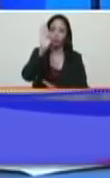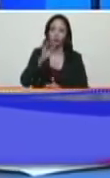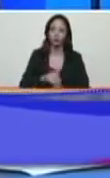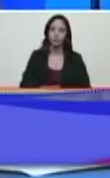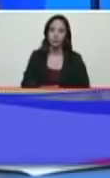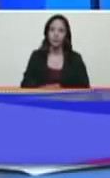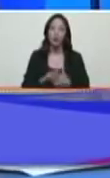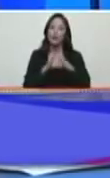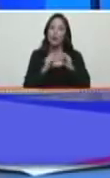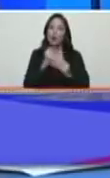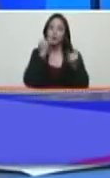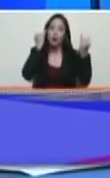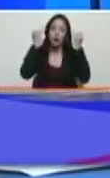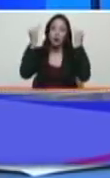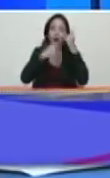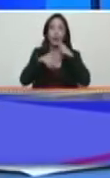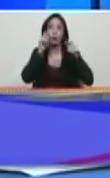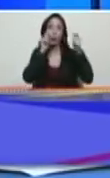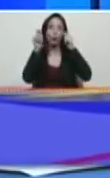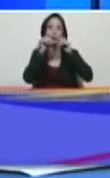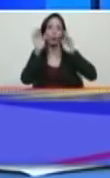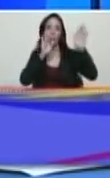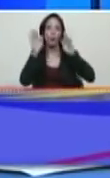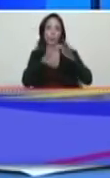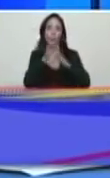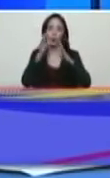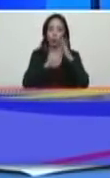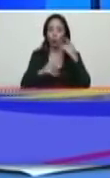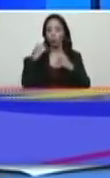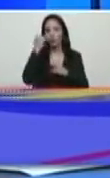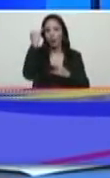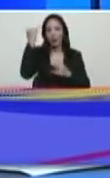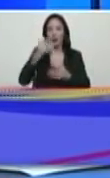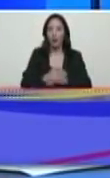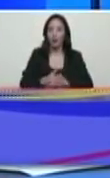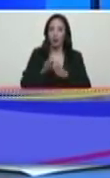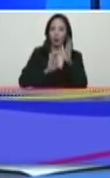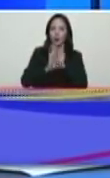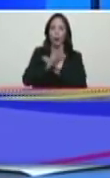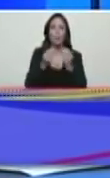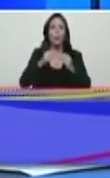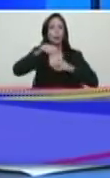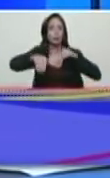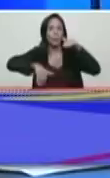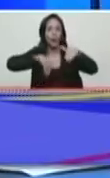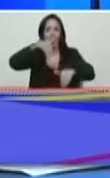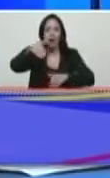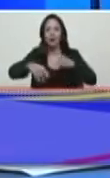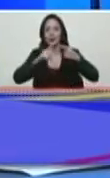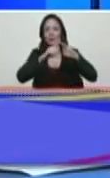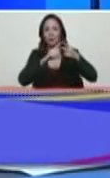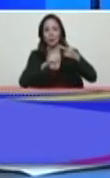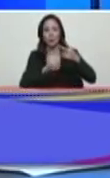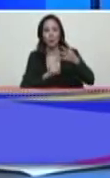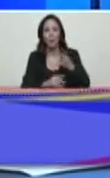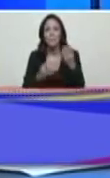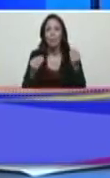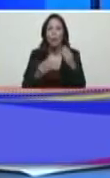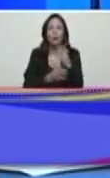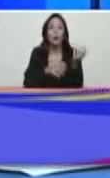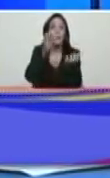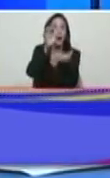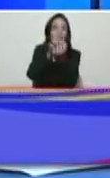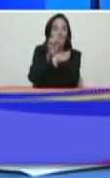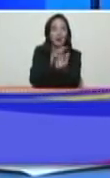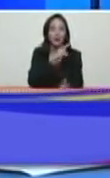todo ese turismo que usted ha nombrado en el día de hoy, Los Roques, La Tortuga, Canaima,